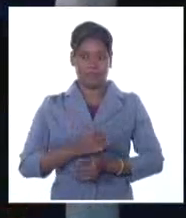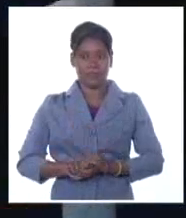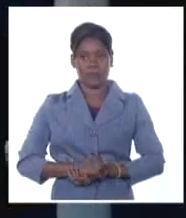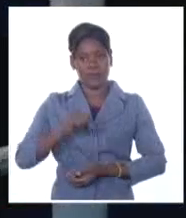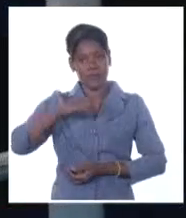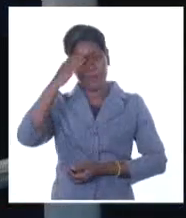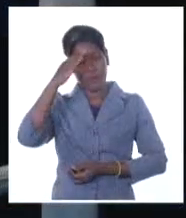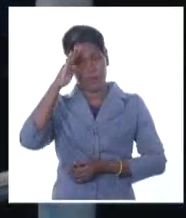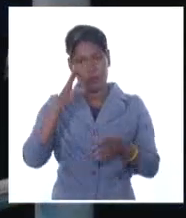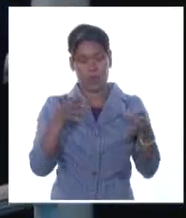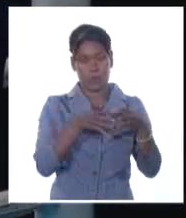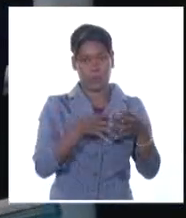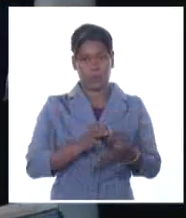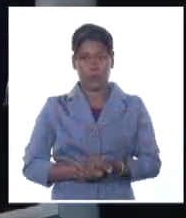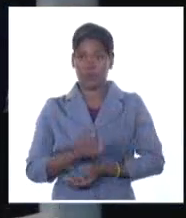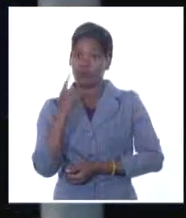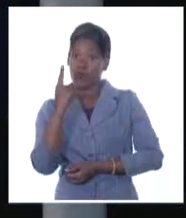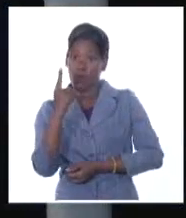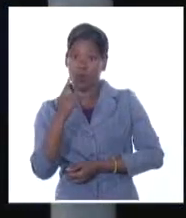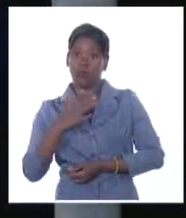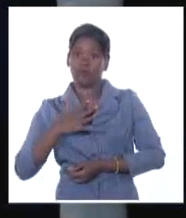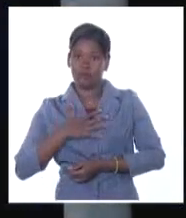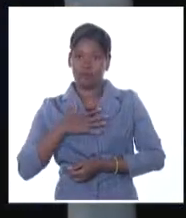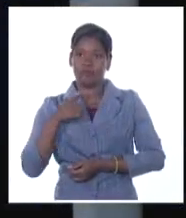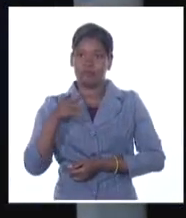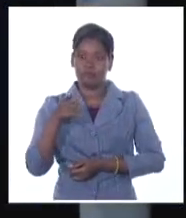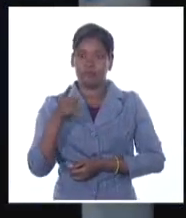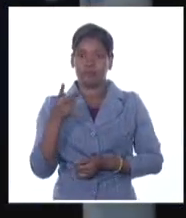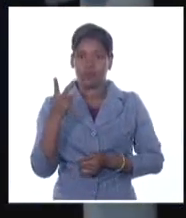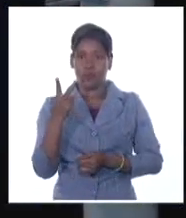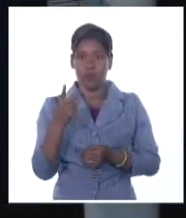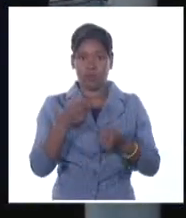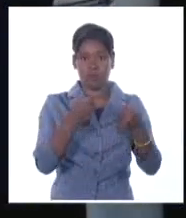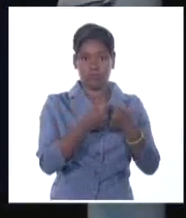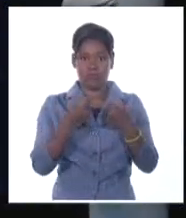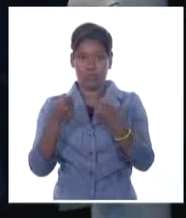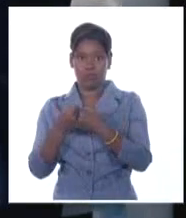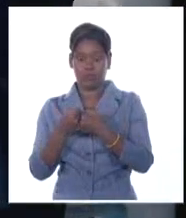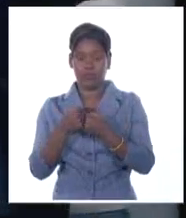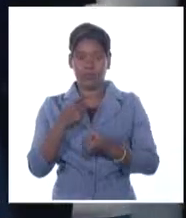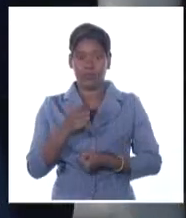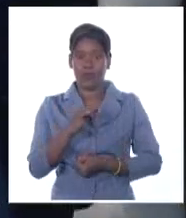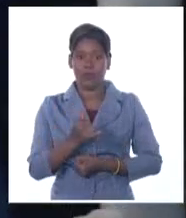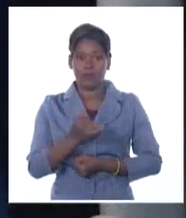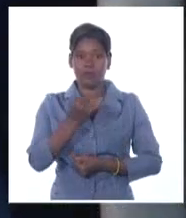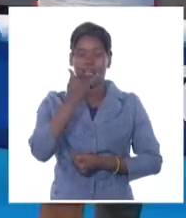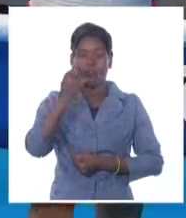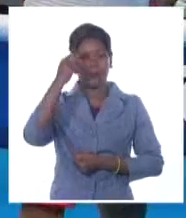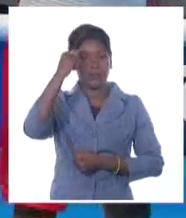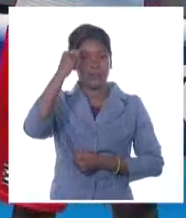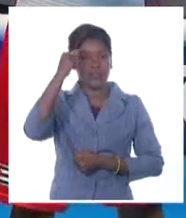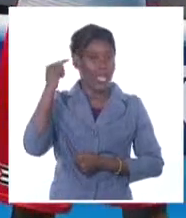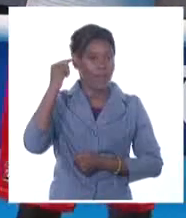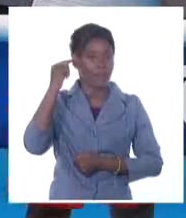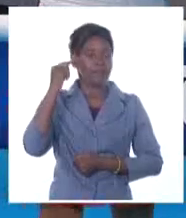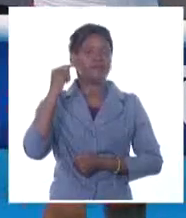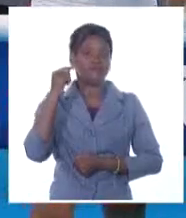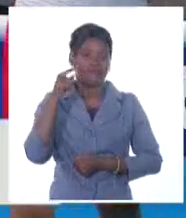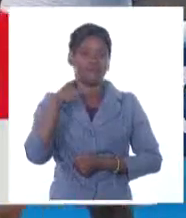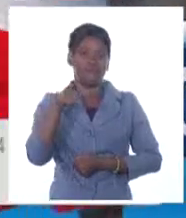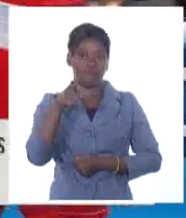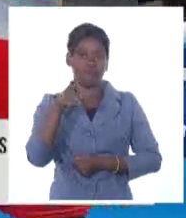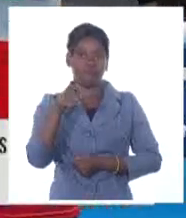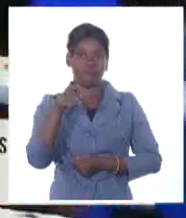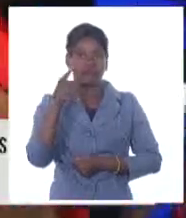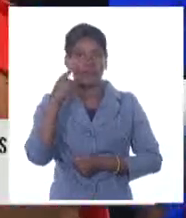En el caso de Alejandro Claro, con el handicap de haber sufrido una cortadura en su ceja izquierda ante un armenio y que deja